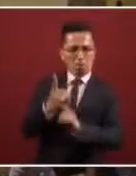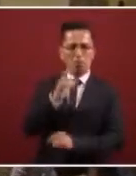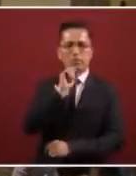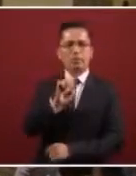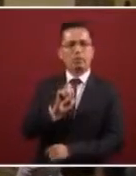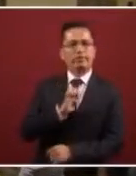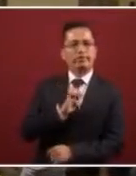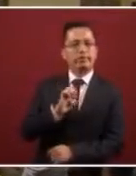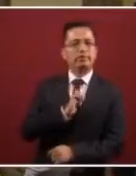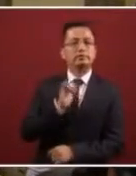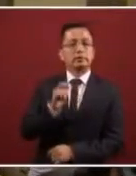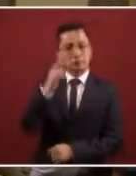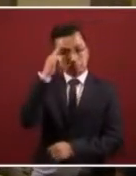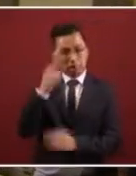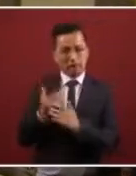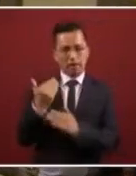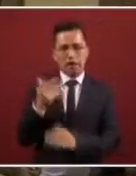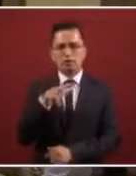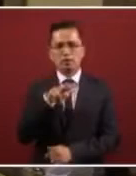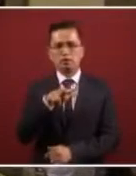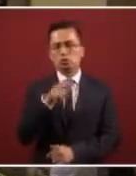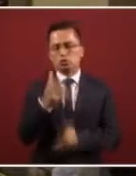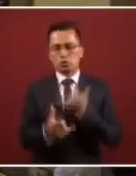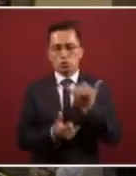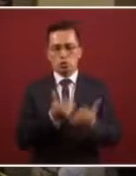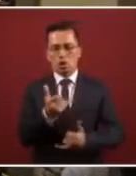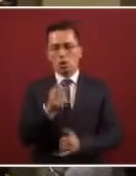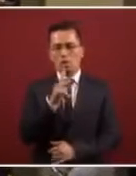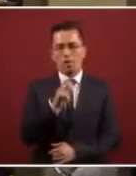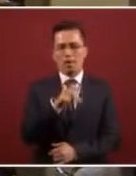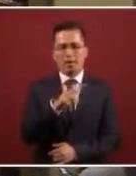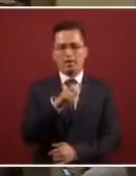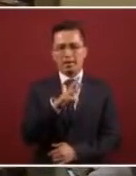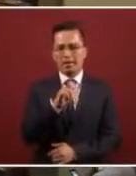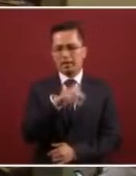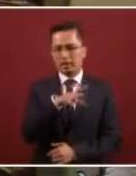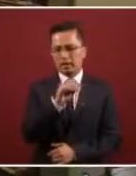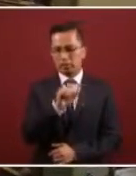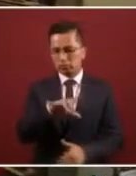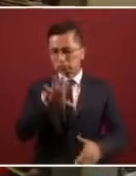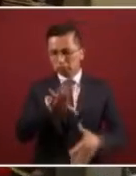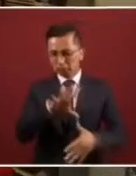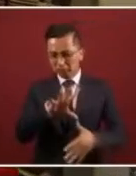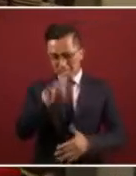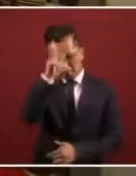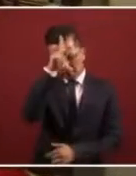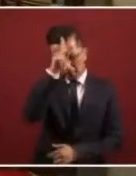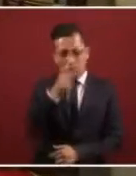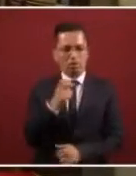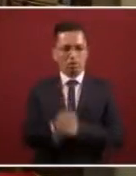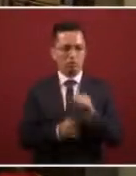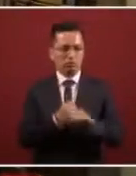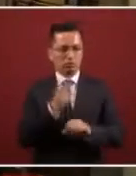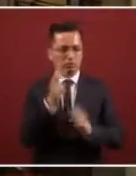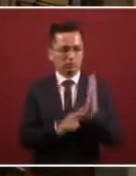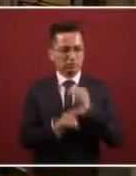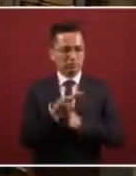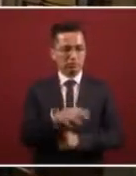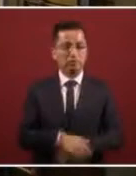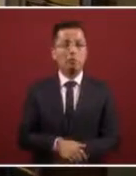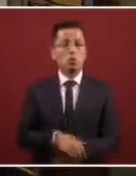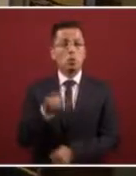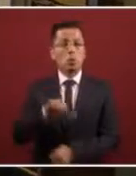los 18 Juegos Panamericanos Lima, Perú 2019. Encabeza este evento el